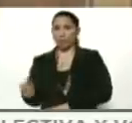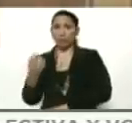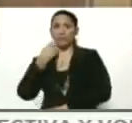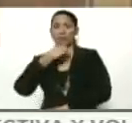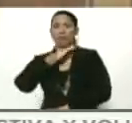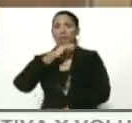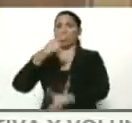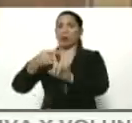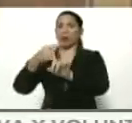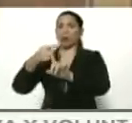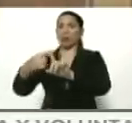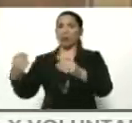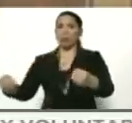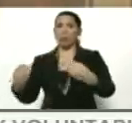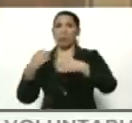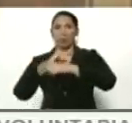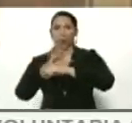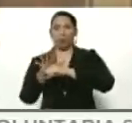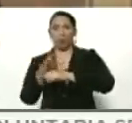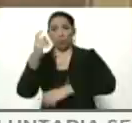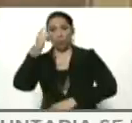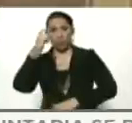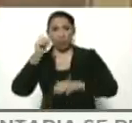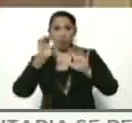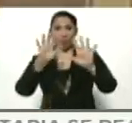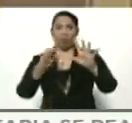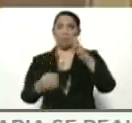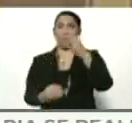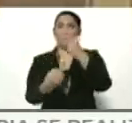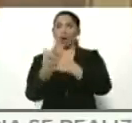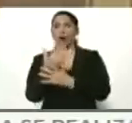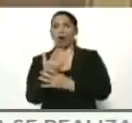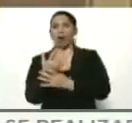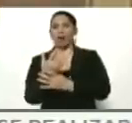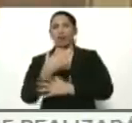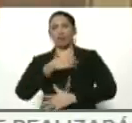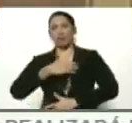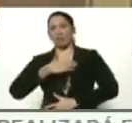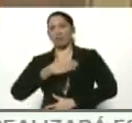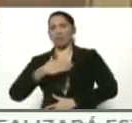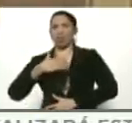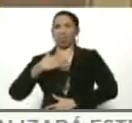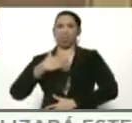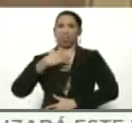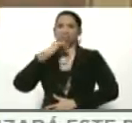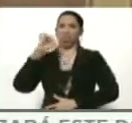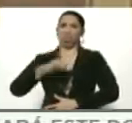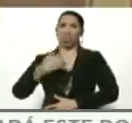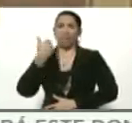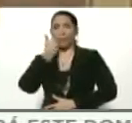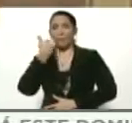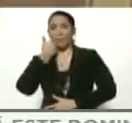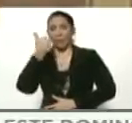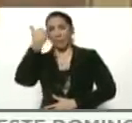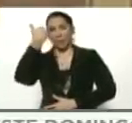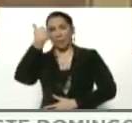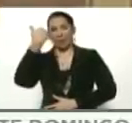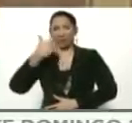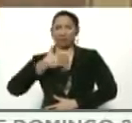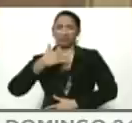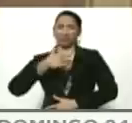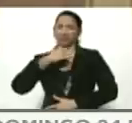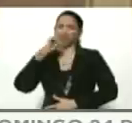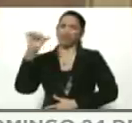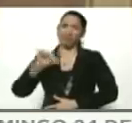COVID-19. El día 10 de mayo presentó síntomas de fiebre y malestar general. Ante